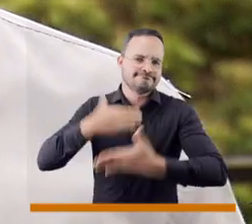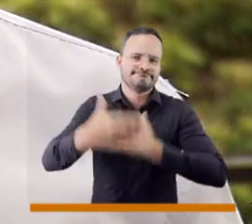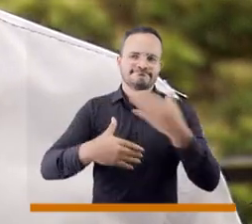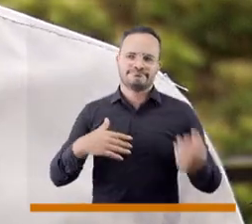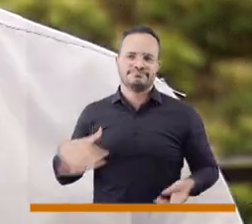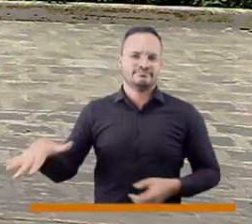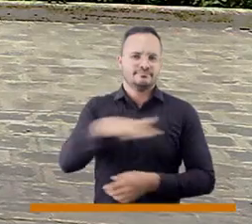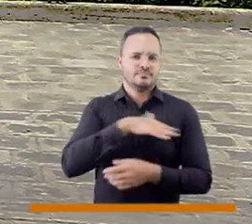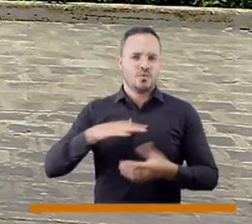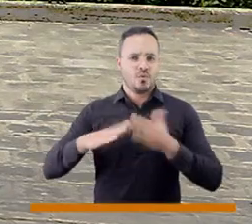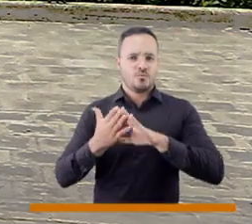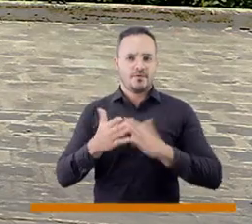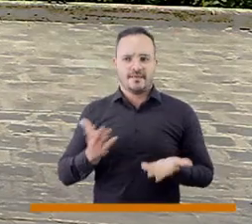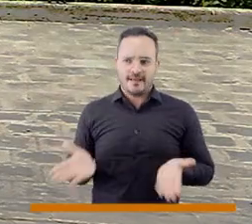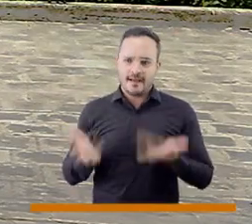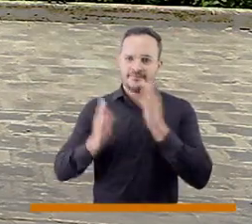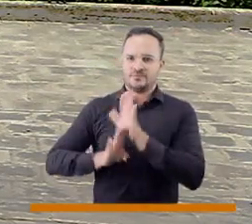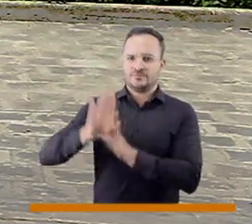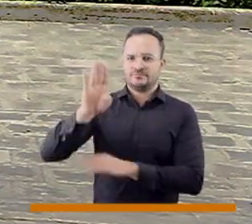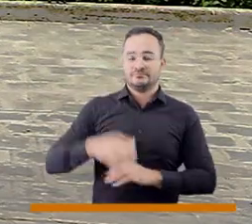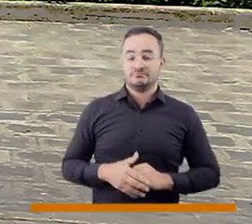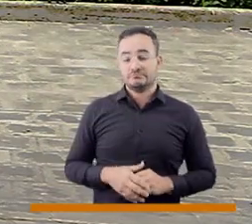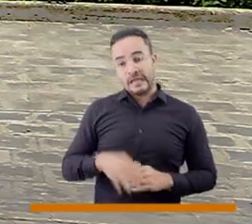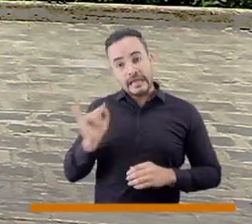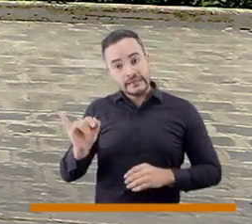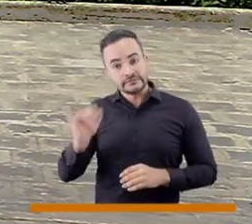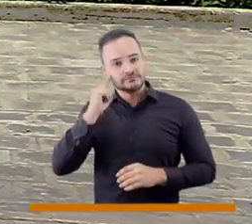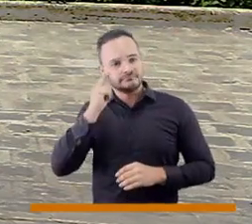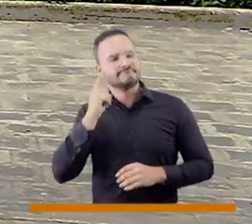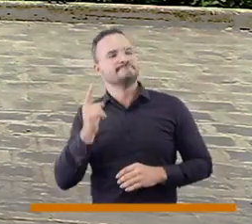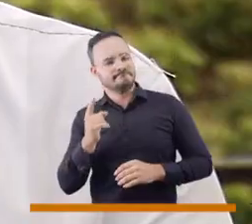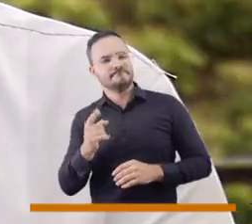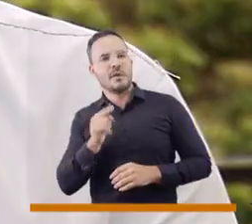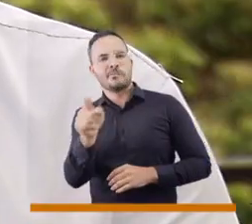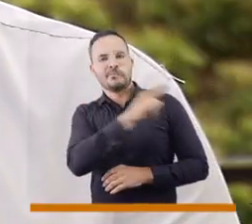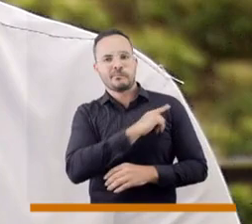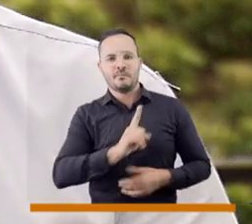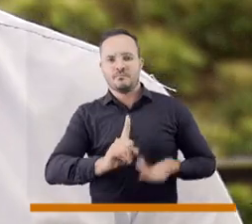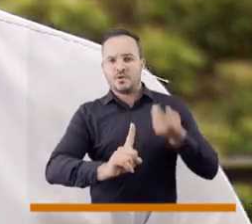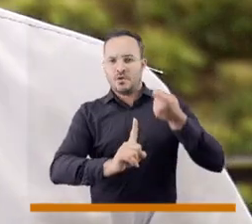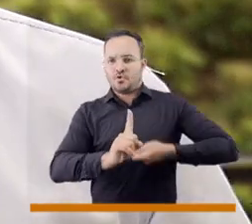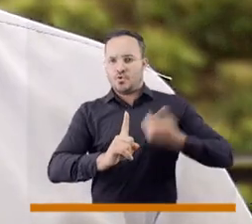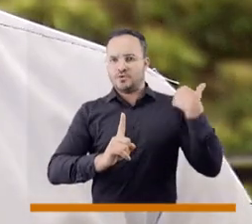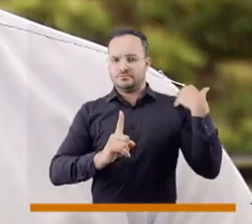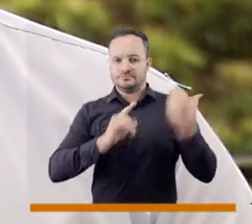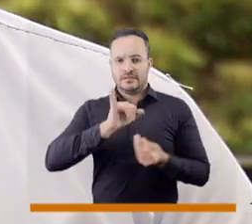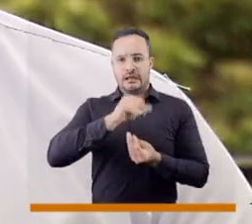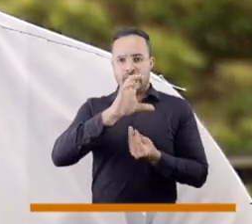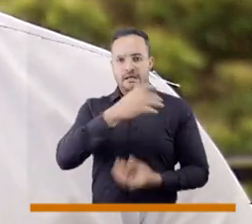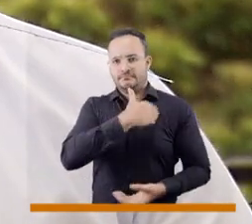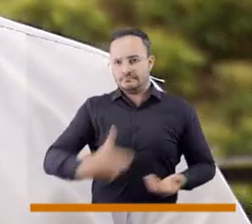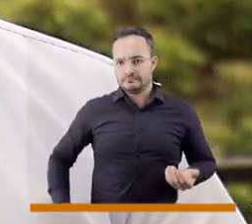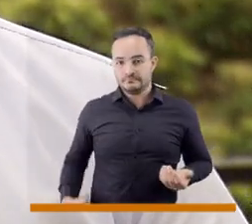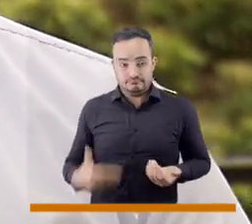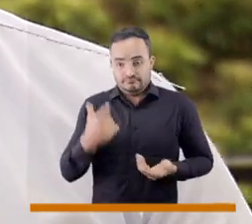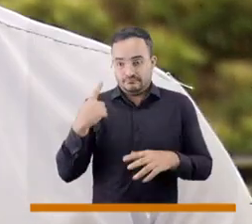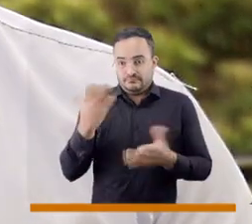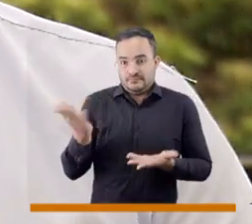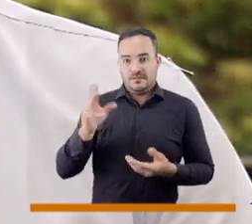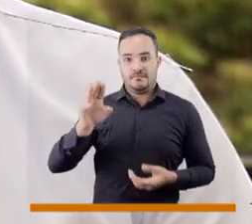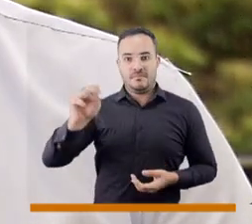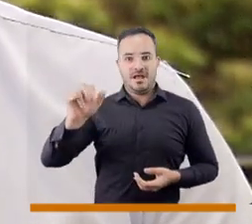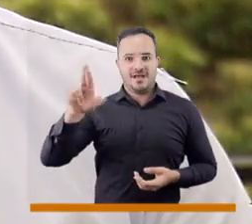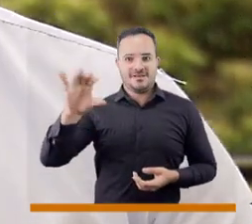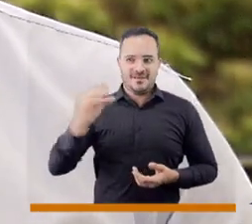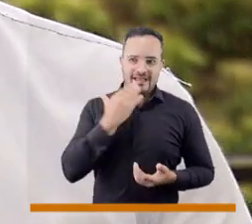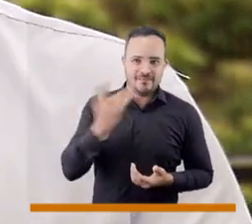sacar adelante toda su comunidad y la importancia de fortalecer cada uno de los dignatarios, presidentes de Junta de Acción Comunal, como lo